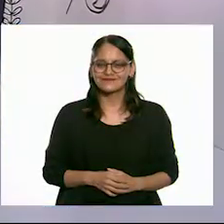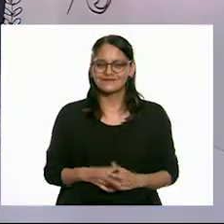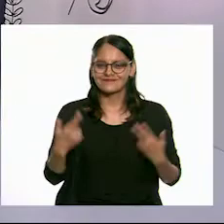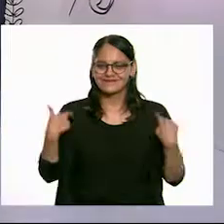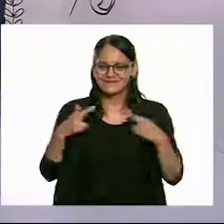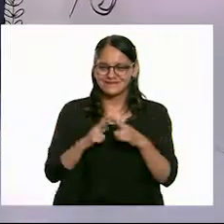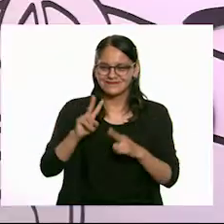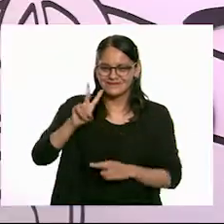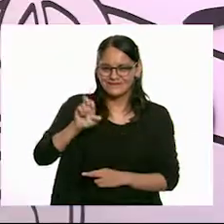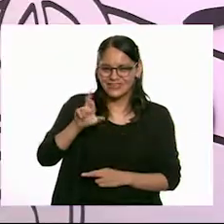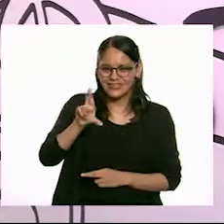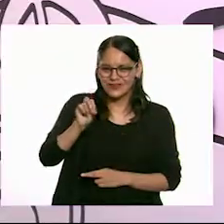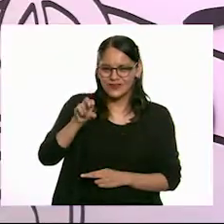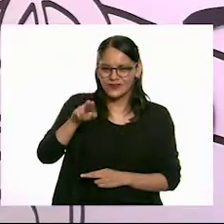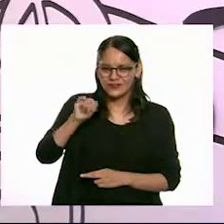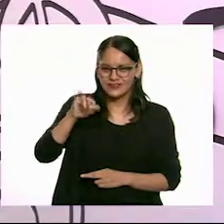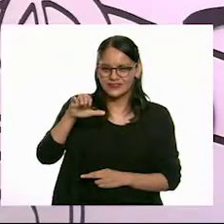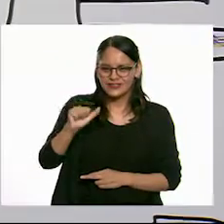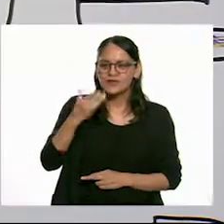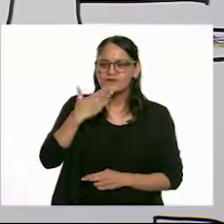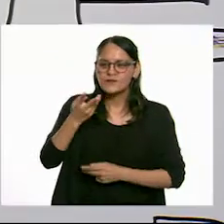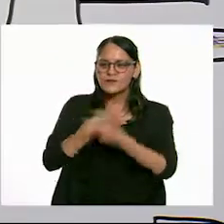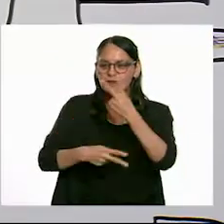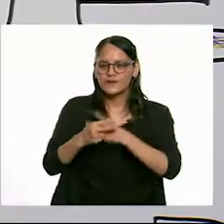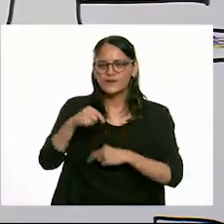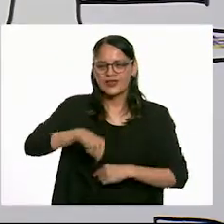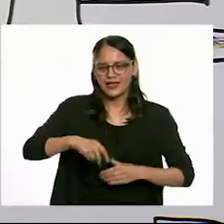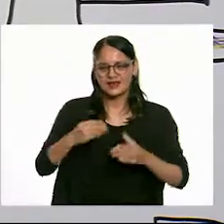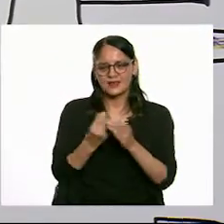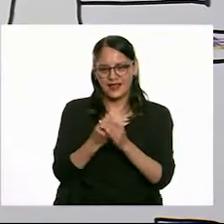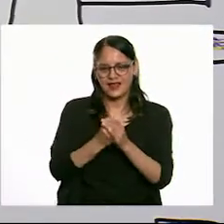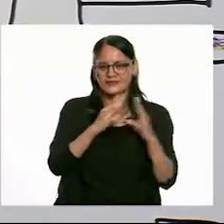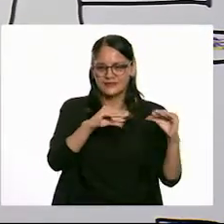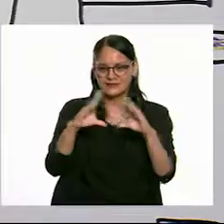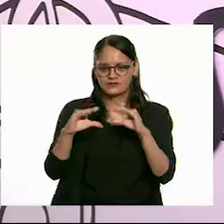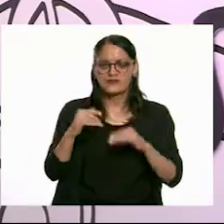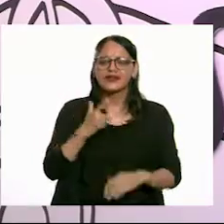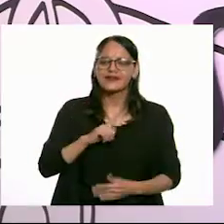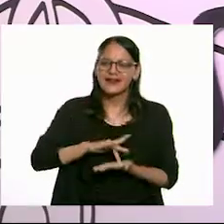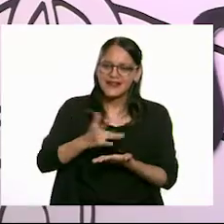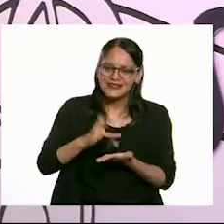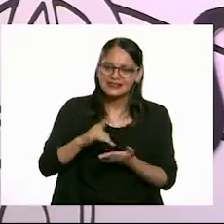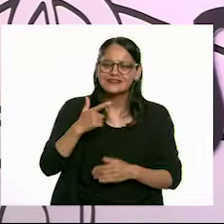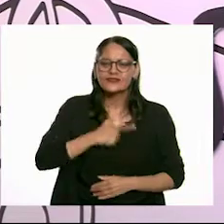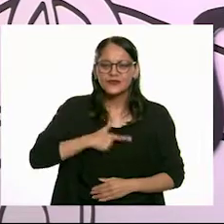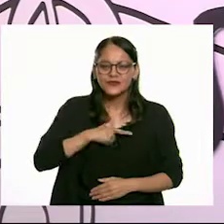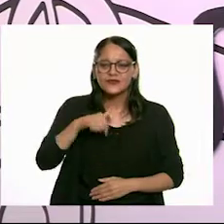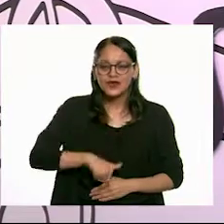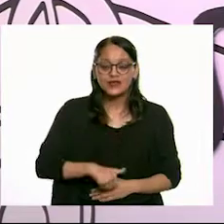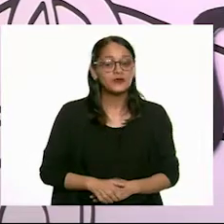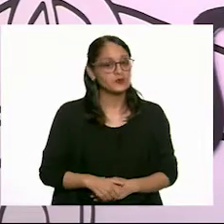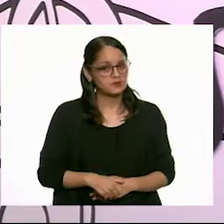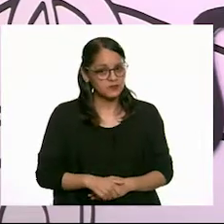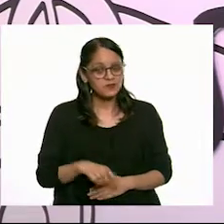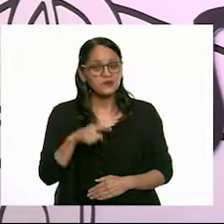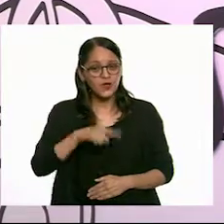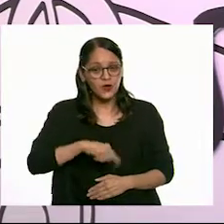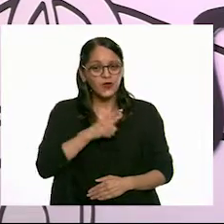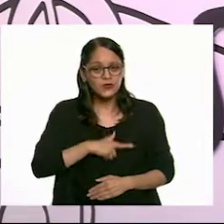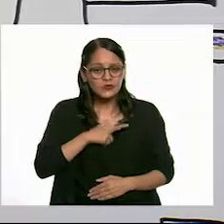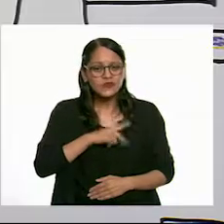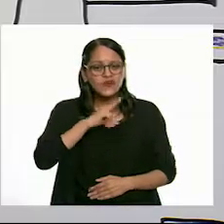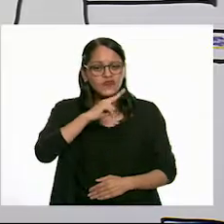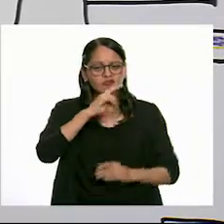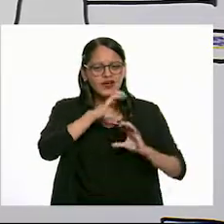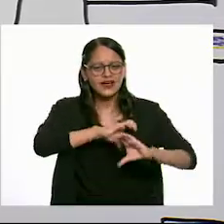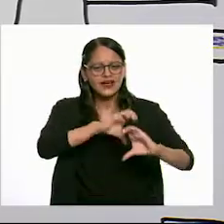Maestra Verónica, bienvenida a nuestro programa. Muchísimas gracias, es un placer estar aquí. No, al contrario, es un placer escuchar tu voz. Qué bonito